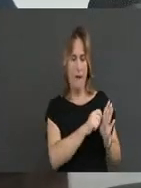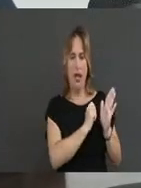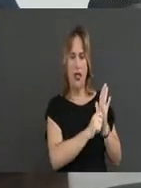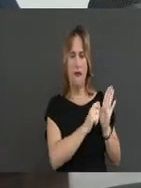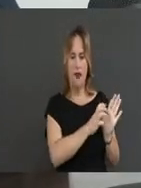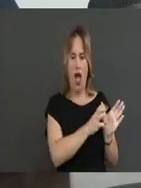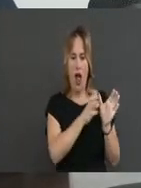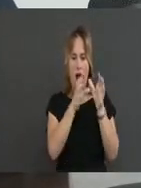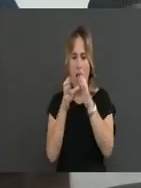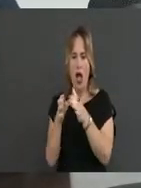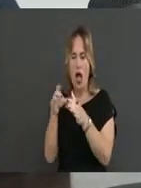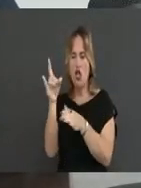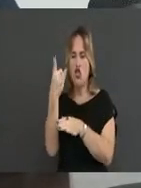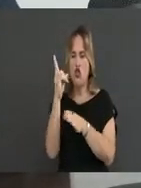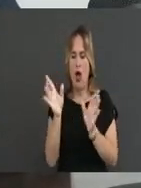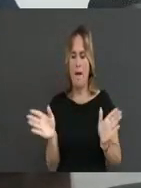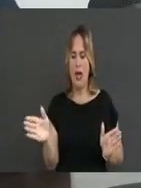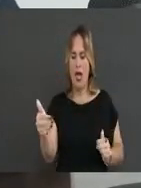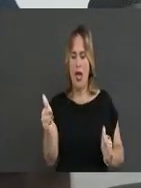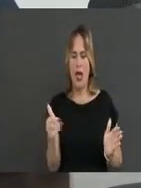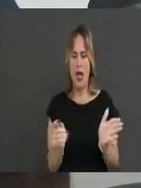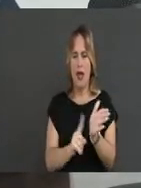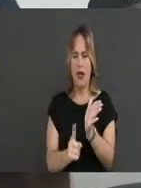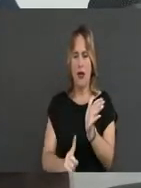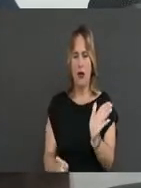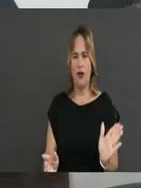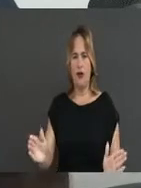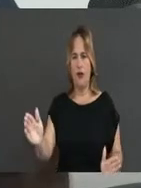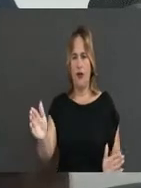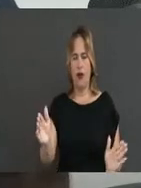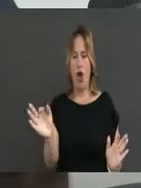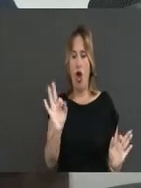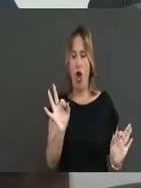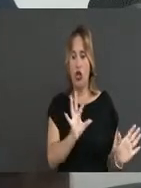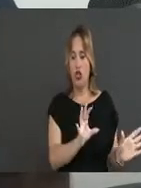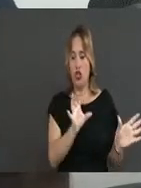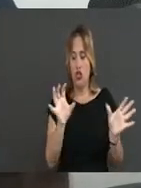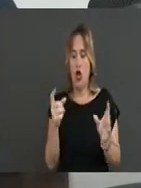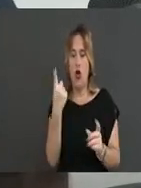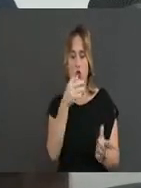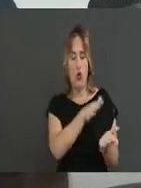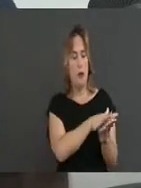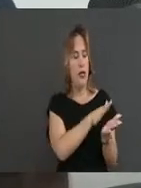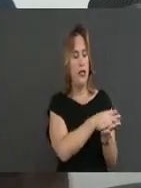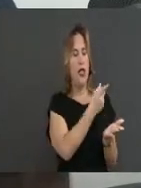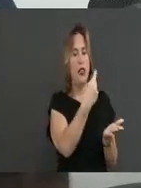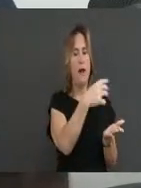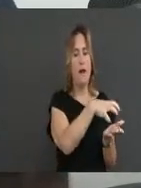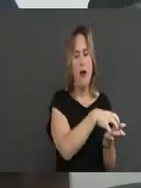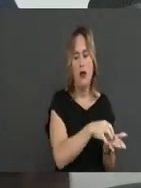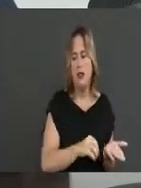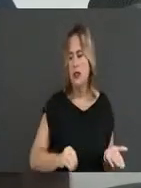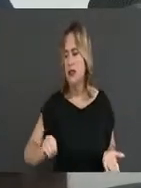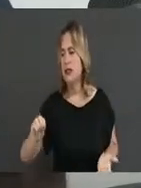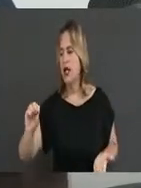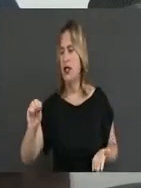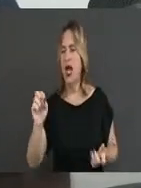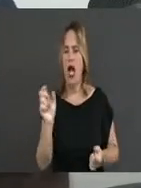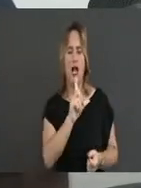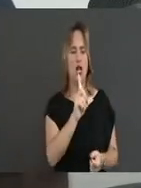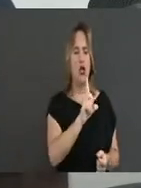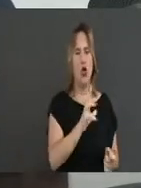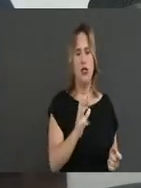9 equipos, grupos, movimos 8. No queda uno pendiente que debemos moverlo entre lunes